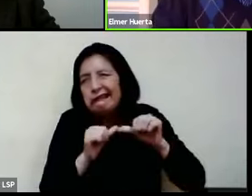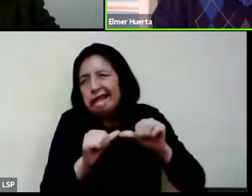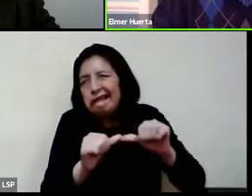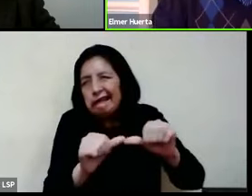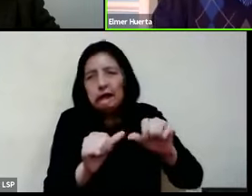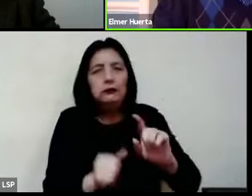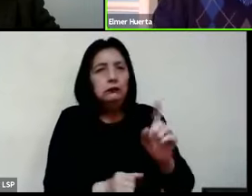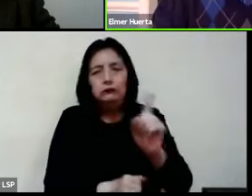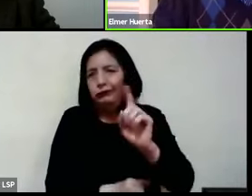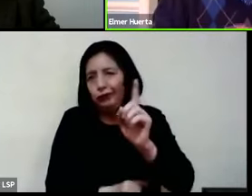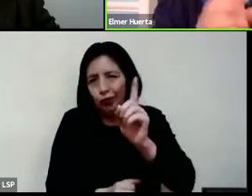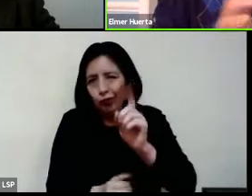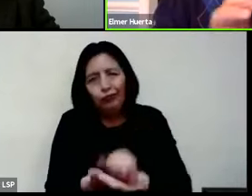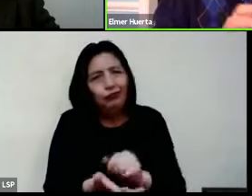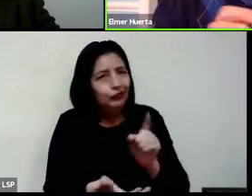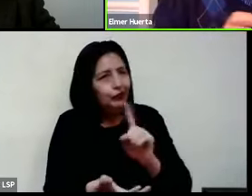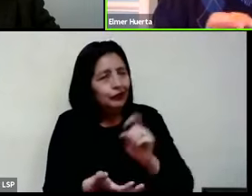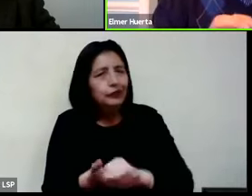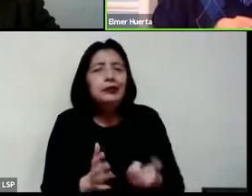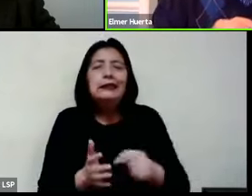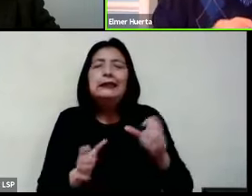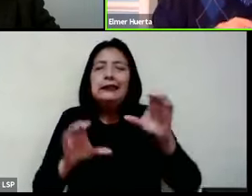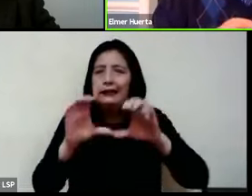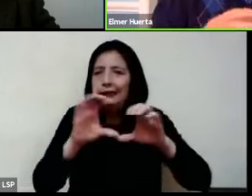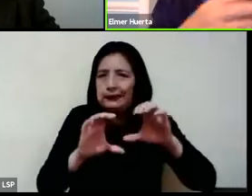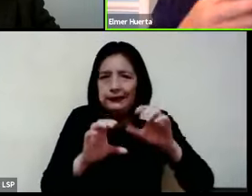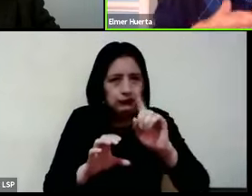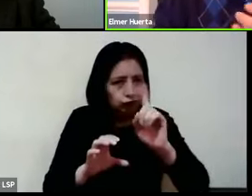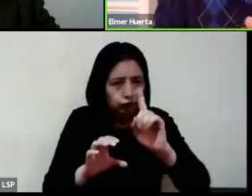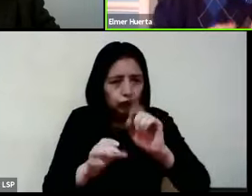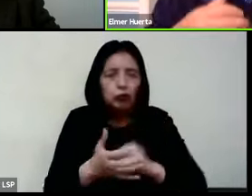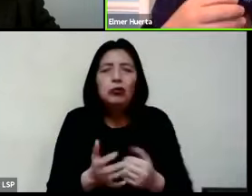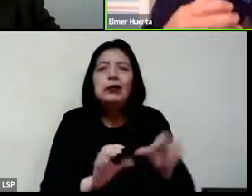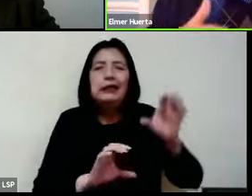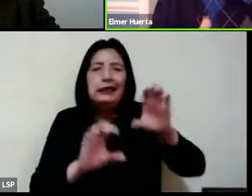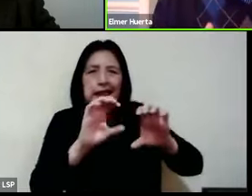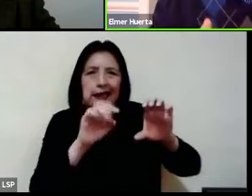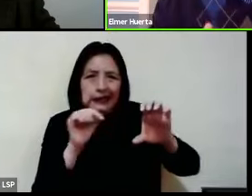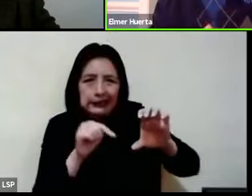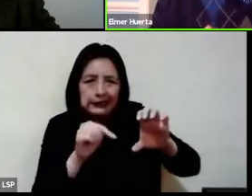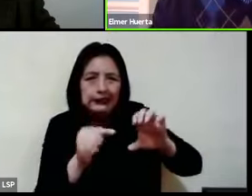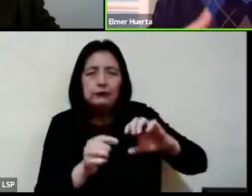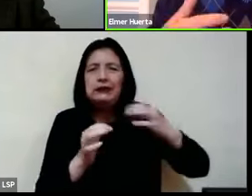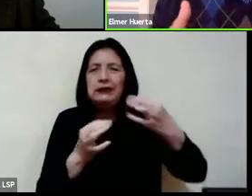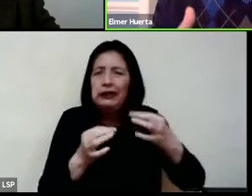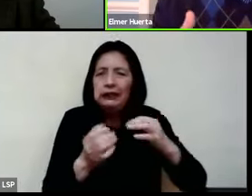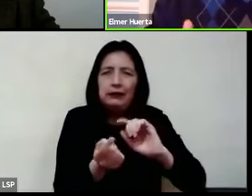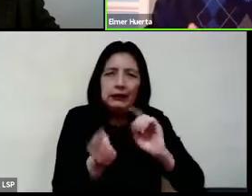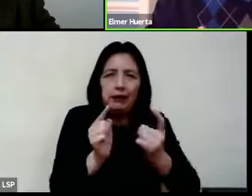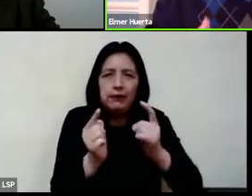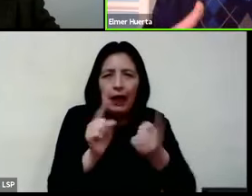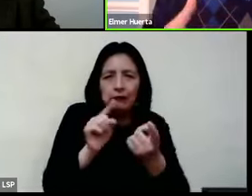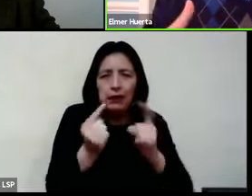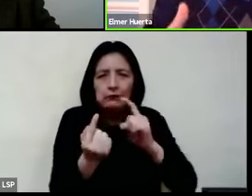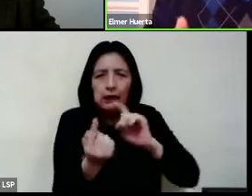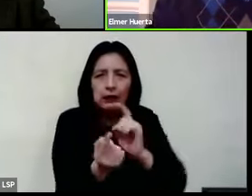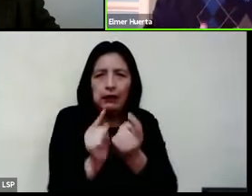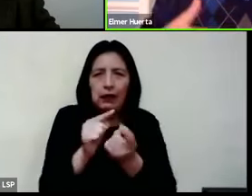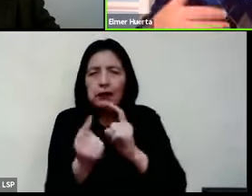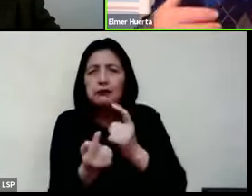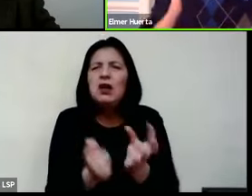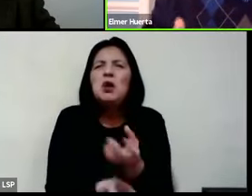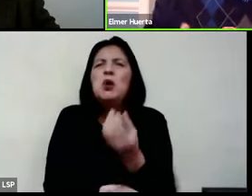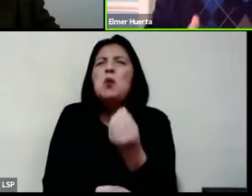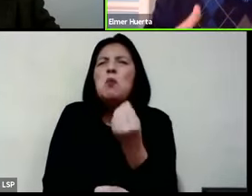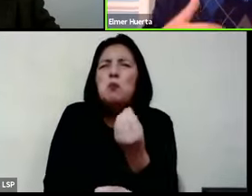en la piedra. No, la ciencia no es así. La ciencia está constantemente cambiando. ¿Por qué? Porque